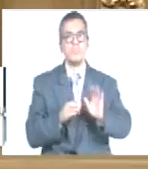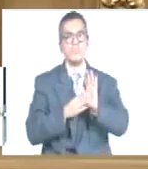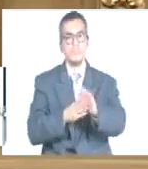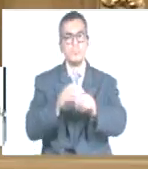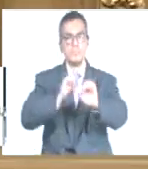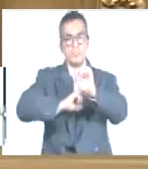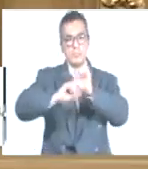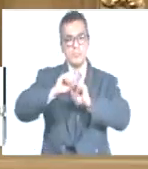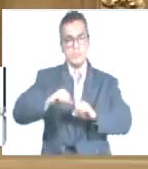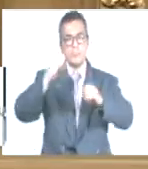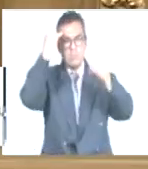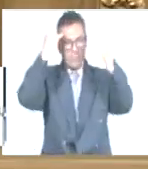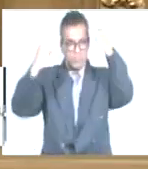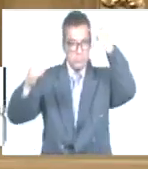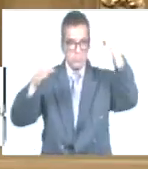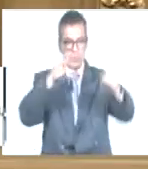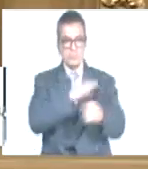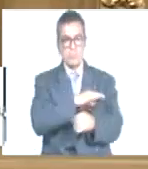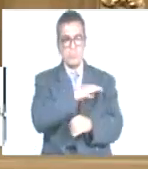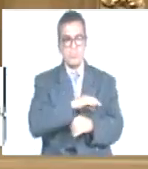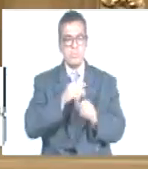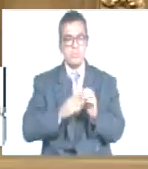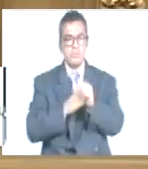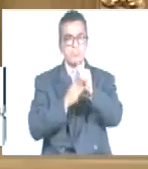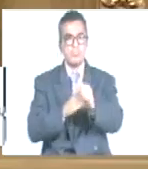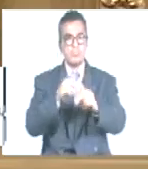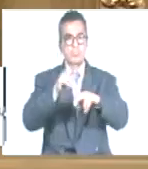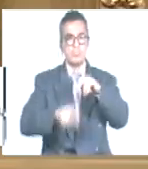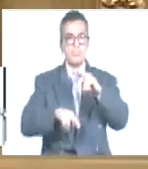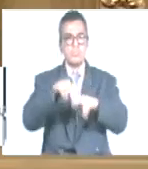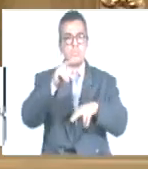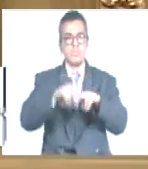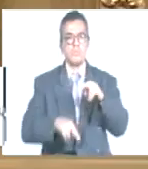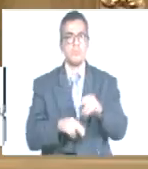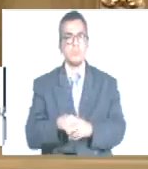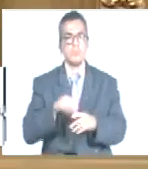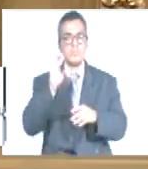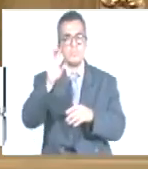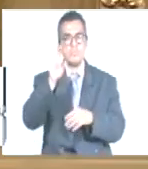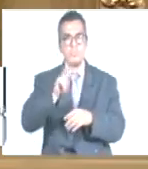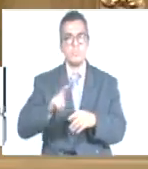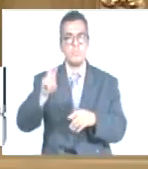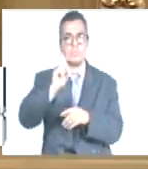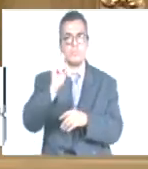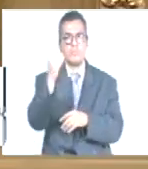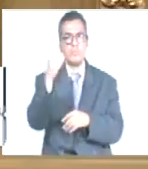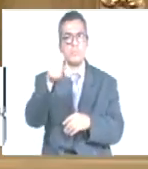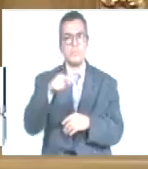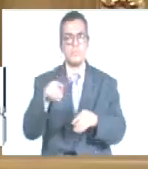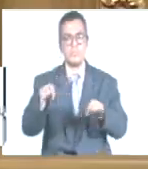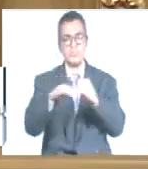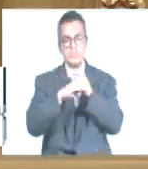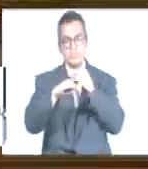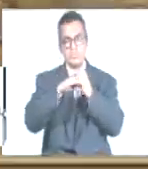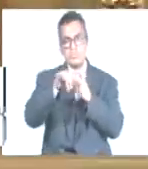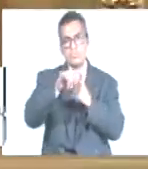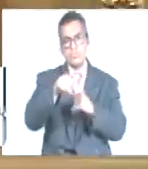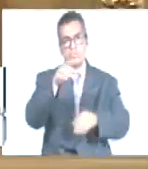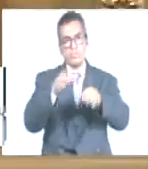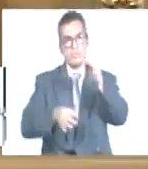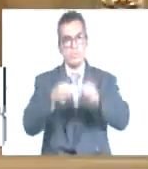en defensa de las ideas socialistas dirigidas a la construcción de una nación bajo los principios de igualdad y